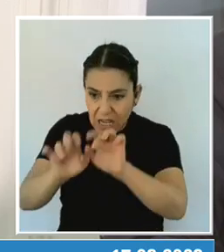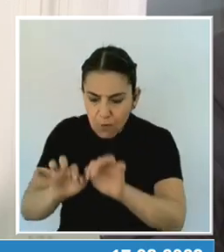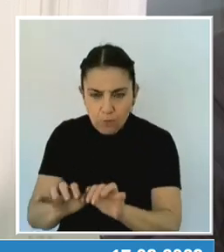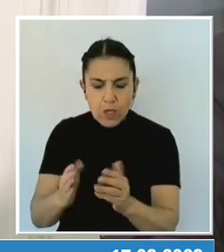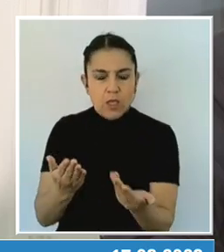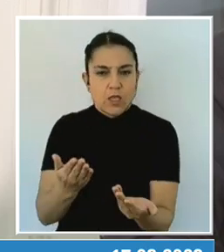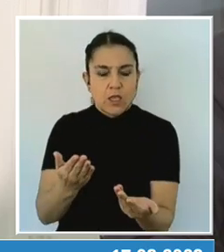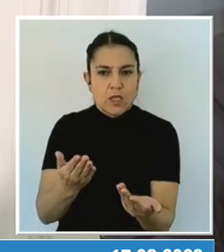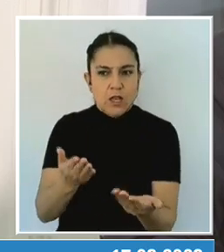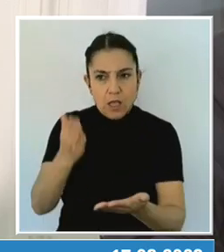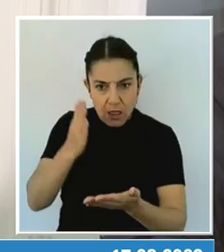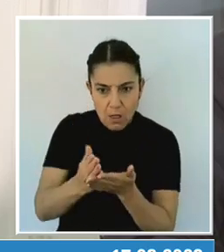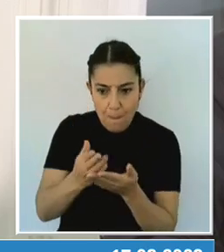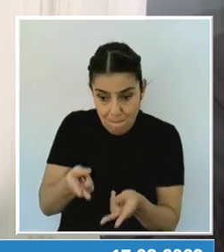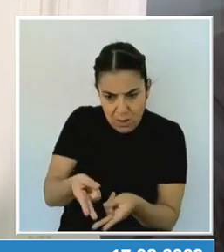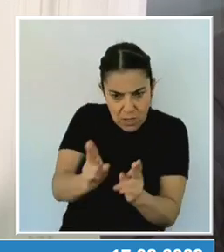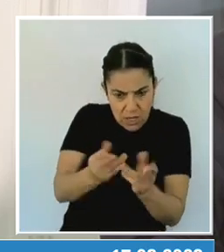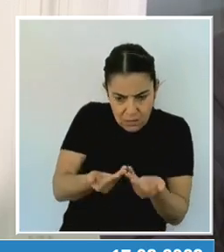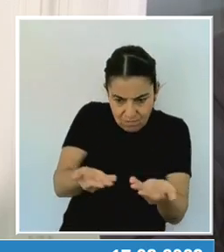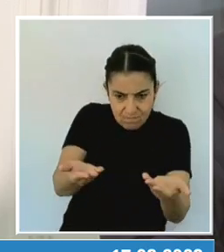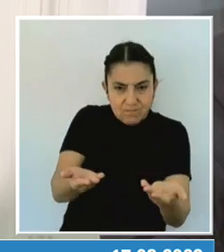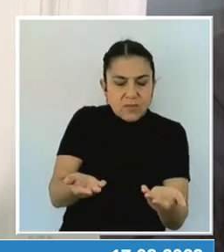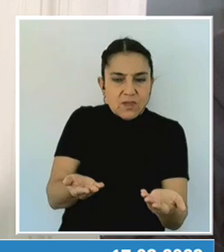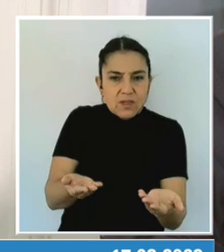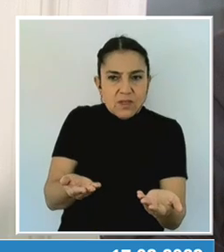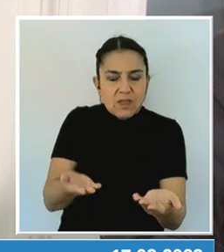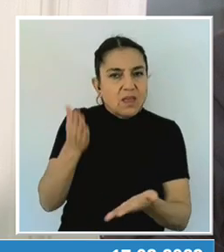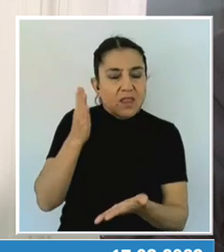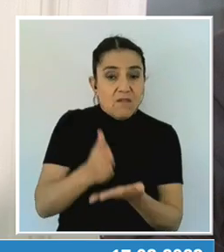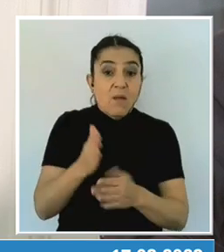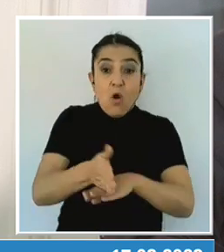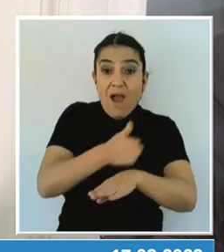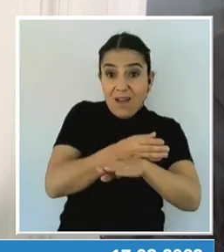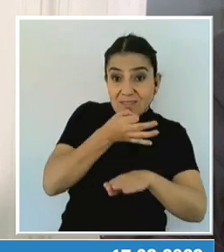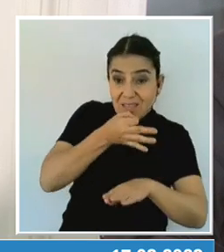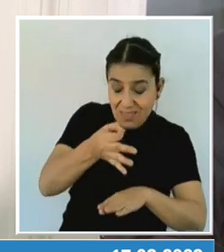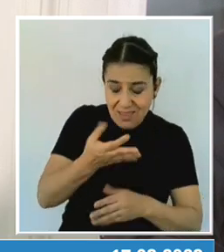ceder, hay que, como dije al comenzar mis palabras,